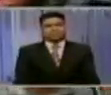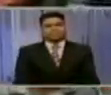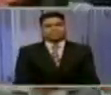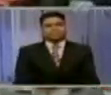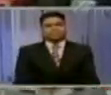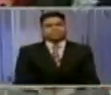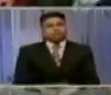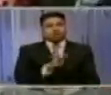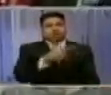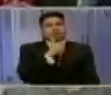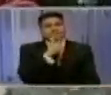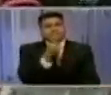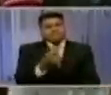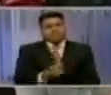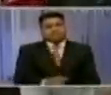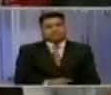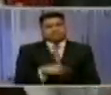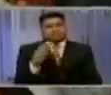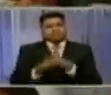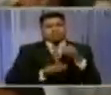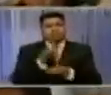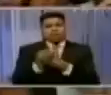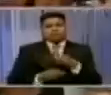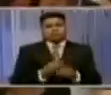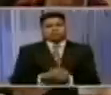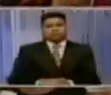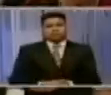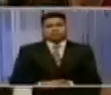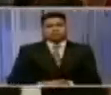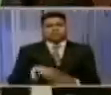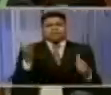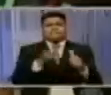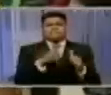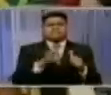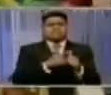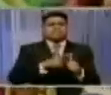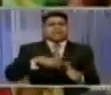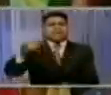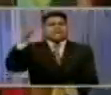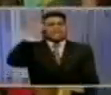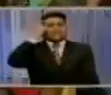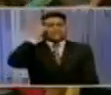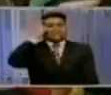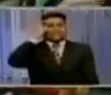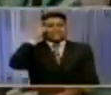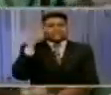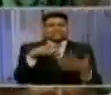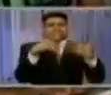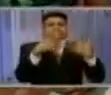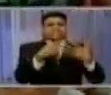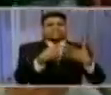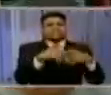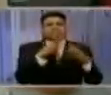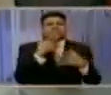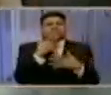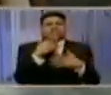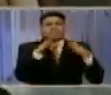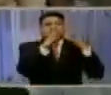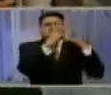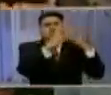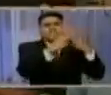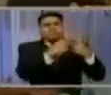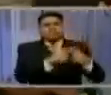No es fácil lo que hemos hecho. El primer día de la administración de carga, la derecha salió a tratar